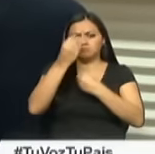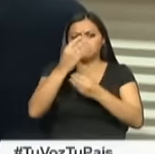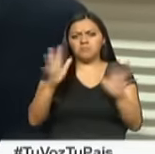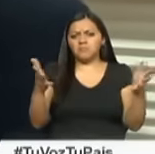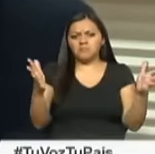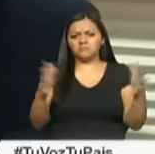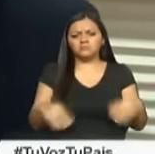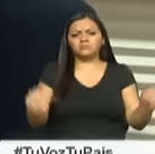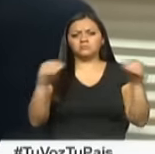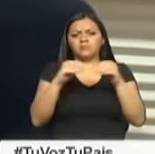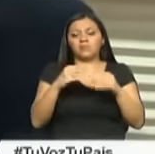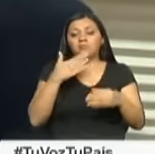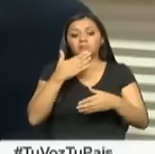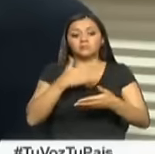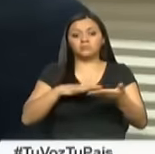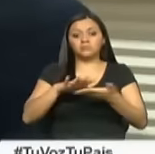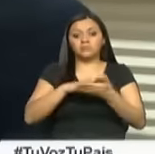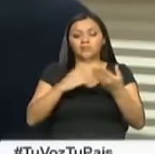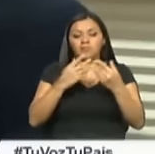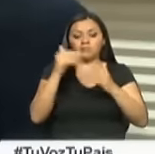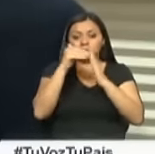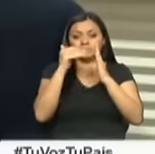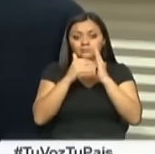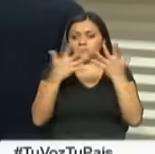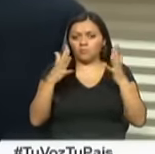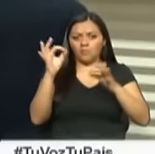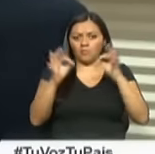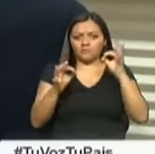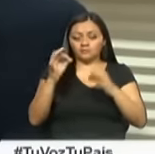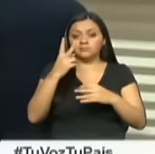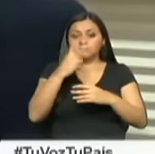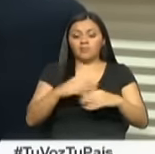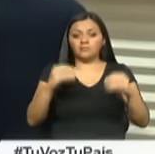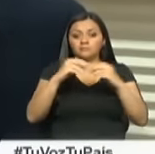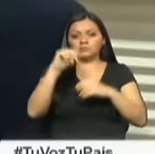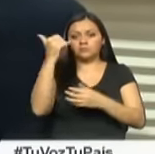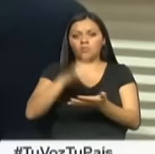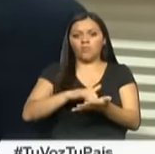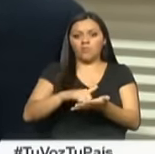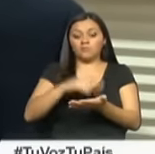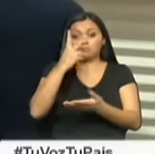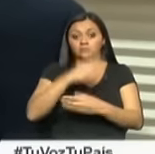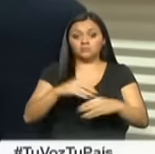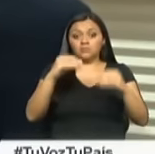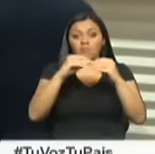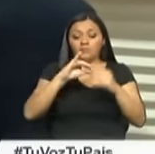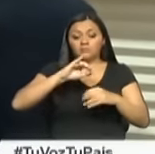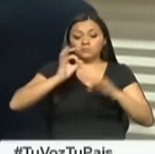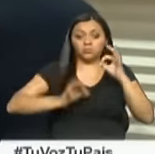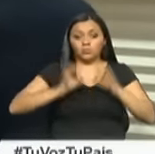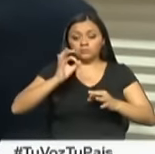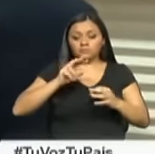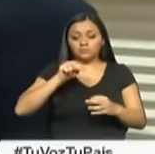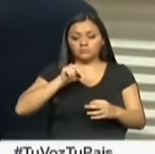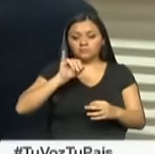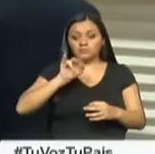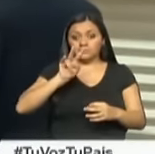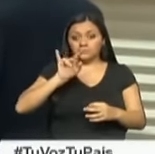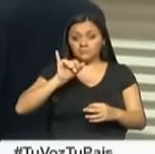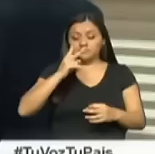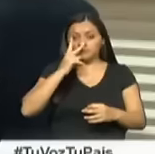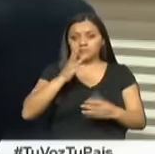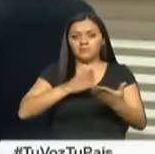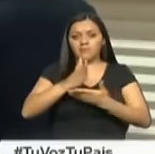ni liberación de ninguna lista por parte del juez Deary en Nueva York. Lo que hizo el juez Deary fue levantar